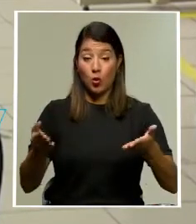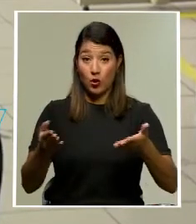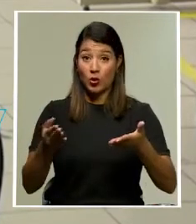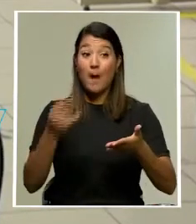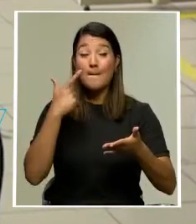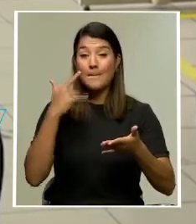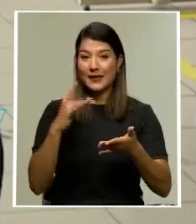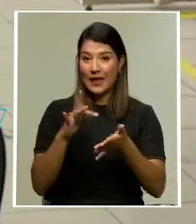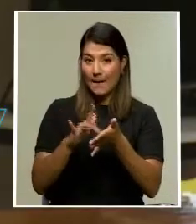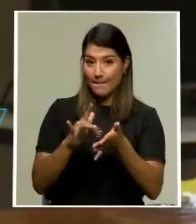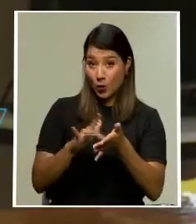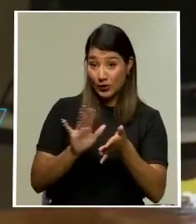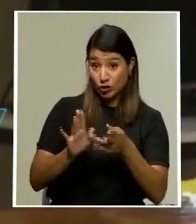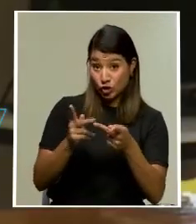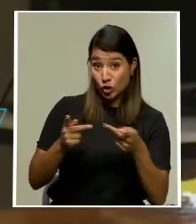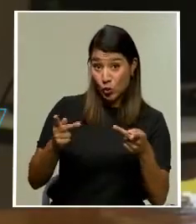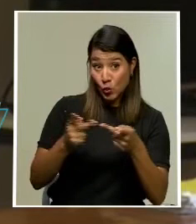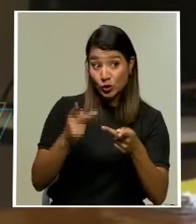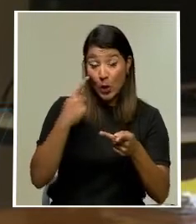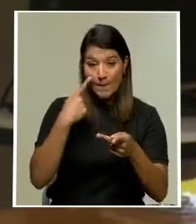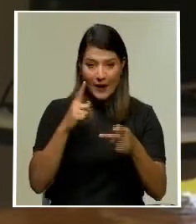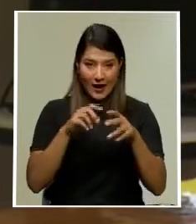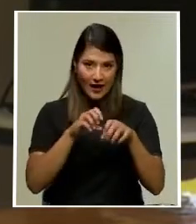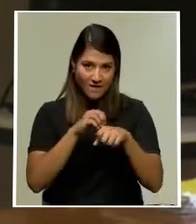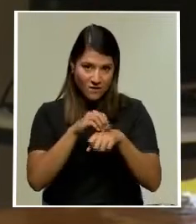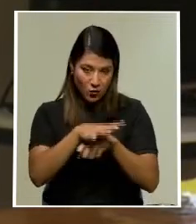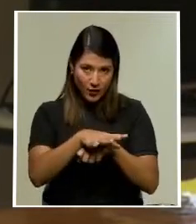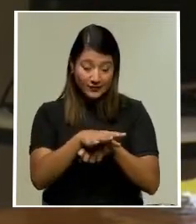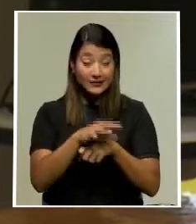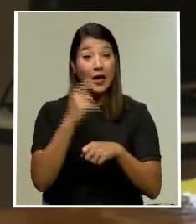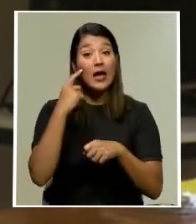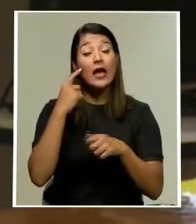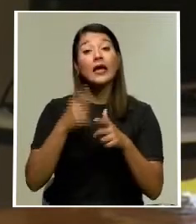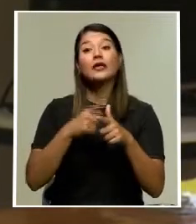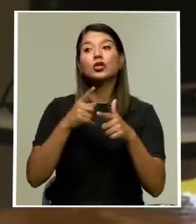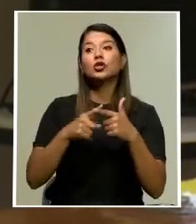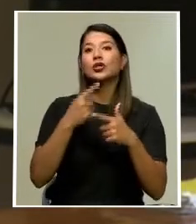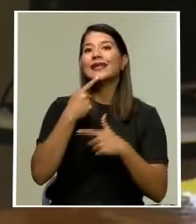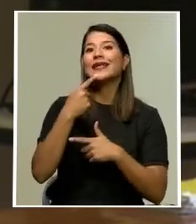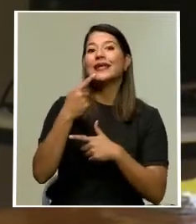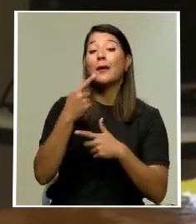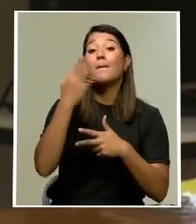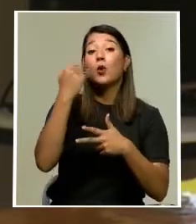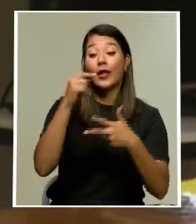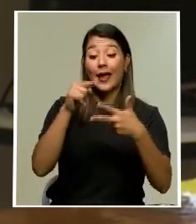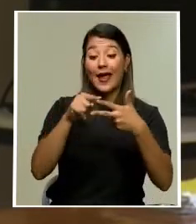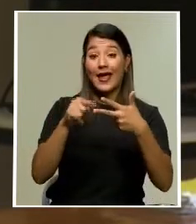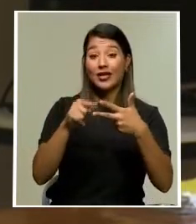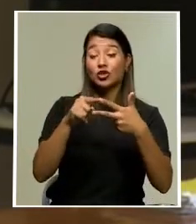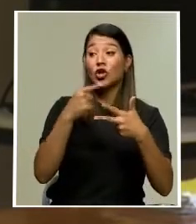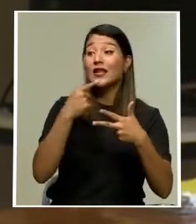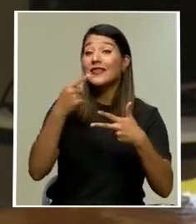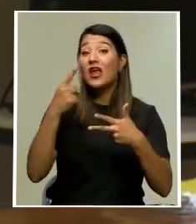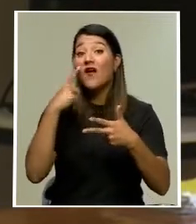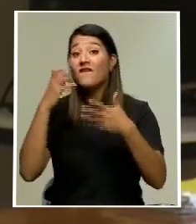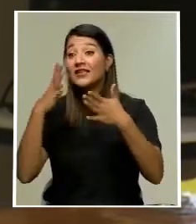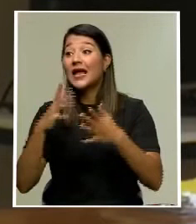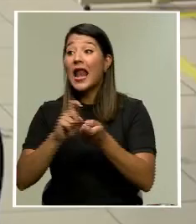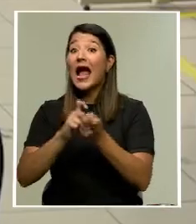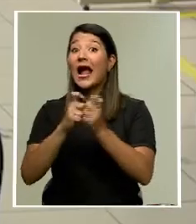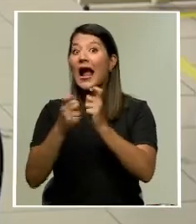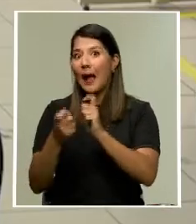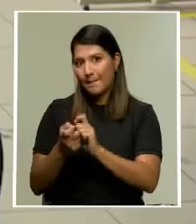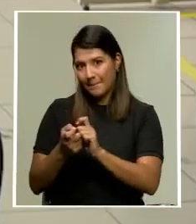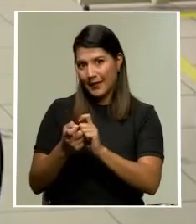donde le atribuyen a Celso y a Smith ordenarle a la fiscal Natalia Rojas modificar del sistema de gestión de la Fiscalía